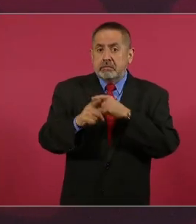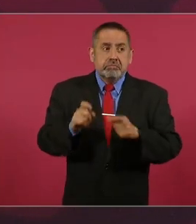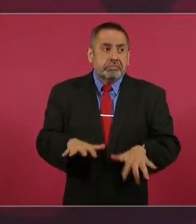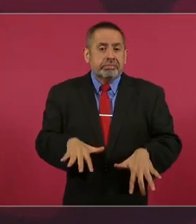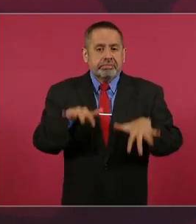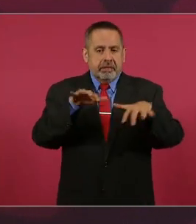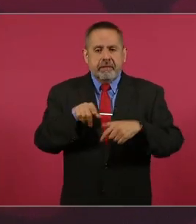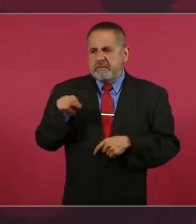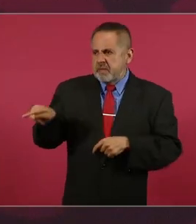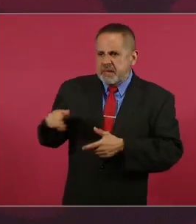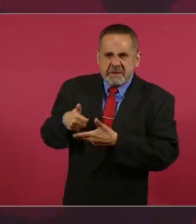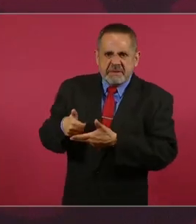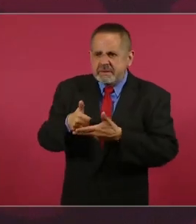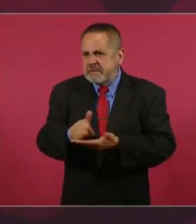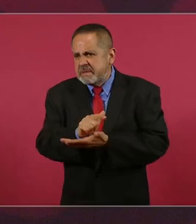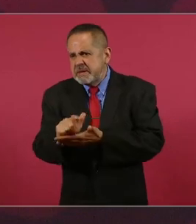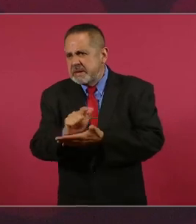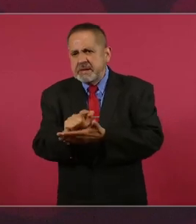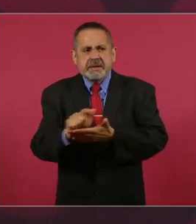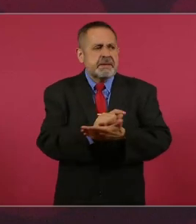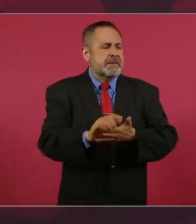inundaciones.